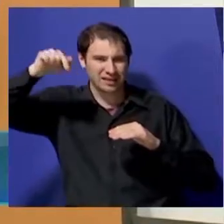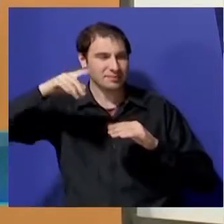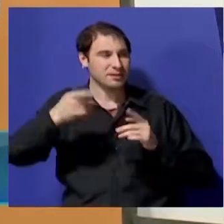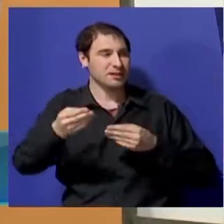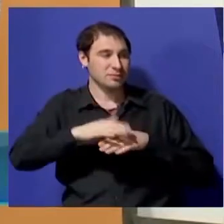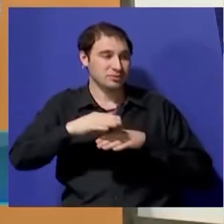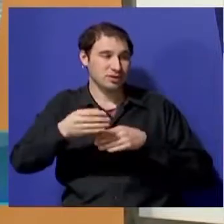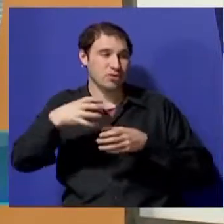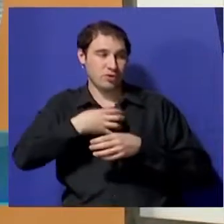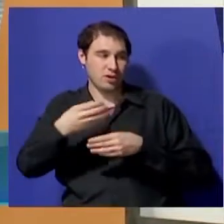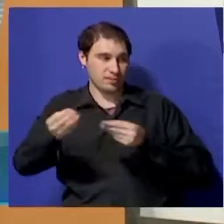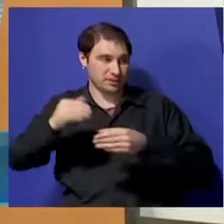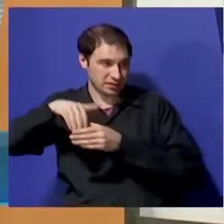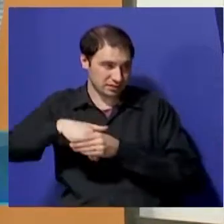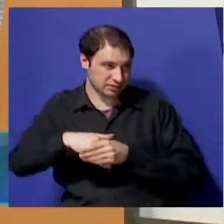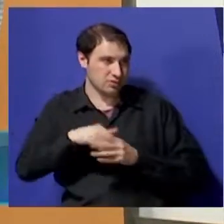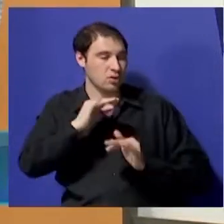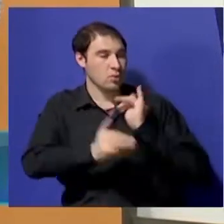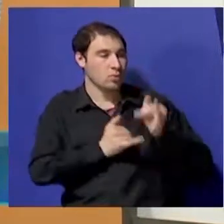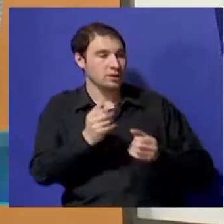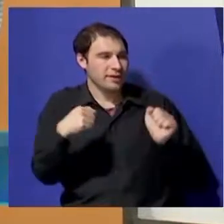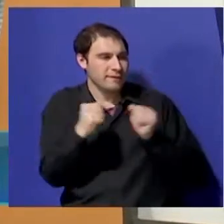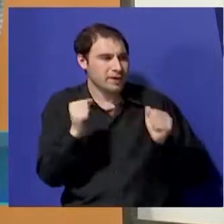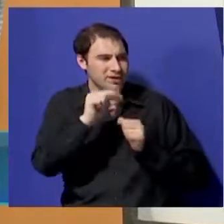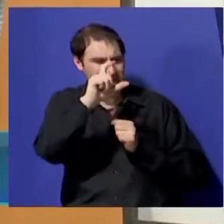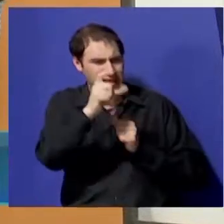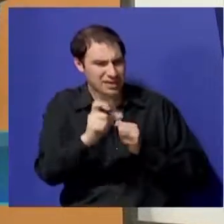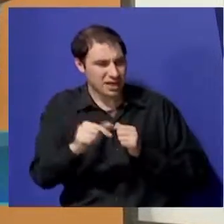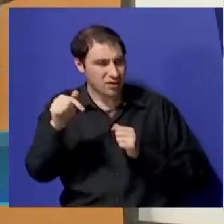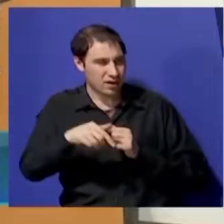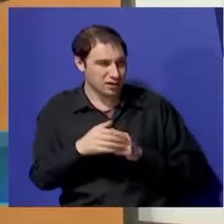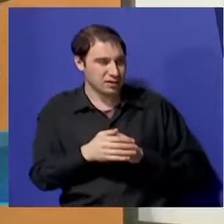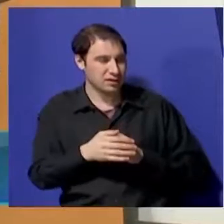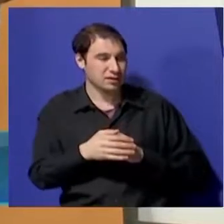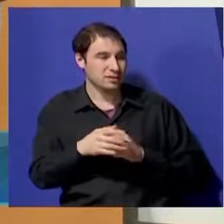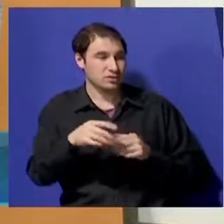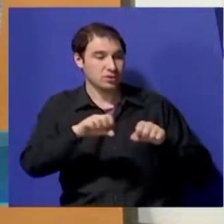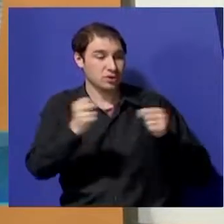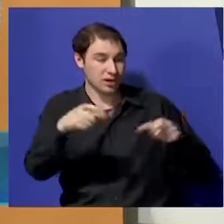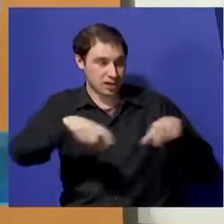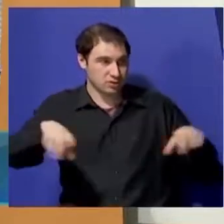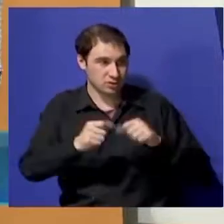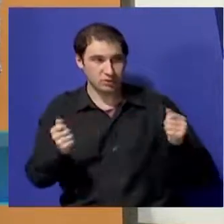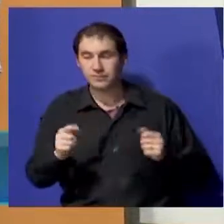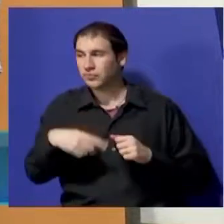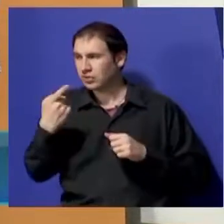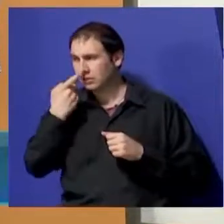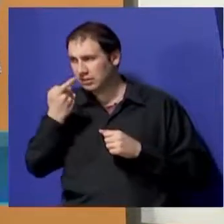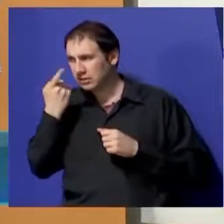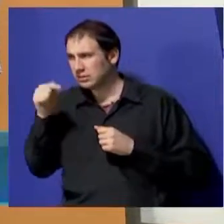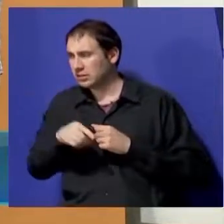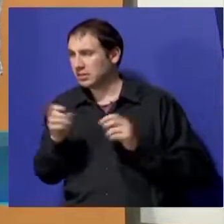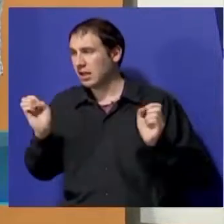la empresa. Eso también explica un poco el tema del frío y del hielo que produjo la rotura del caño, ¿no? Sí, y lo otro que parece interesante